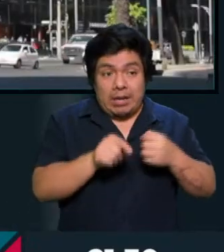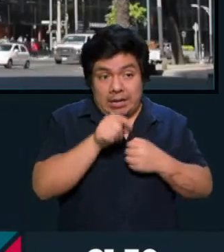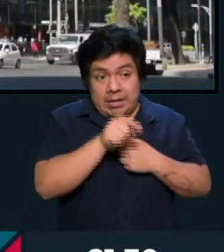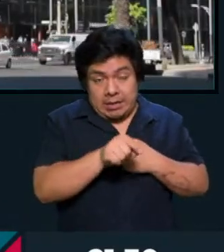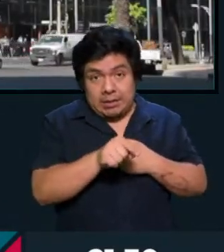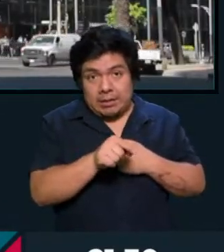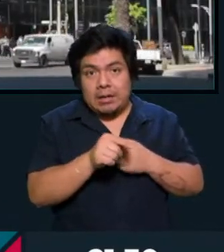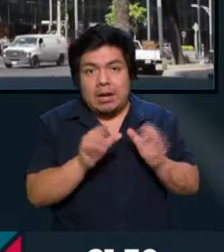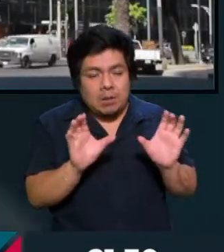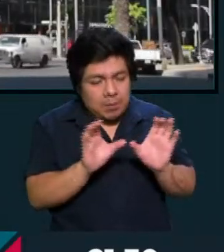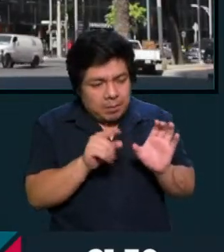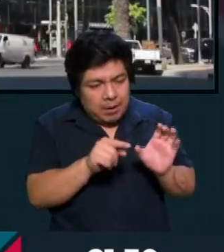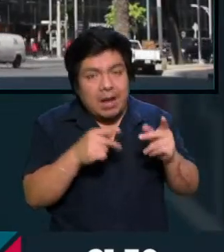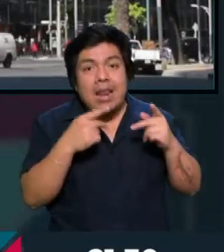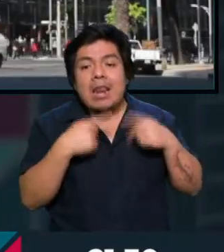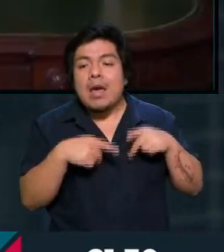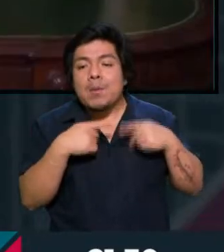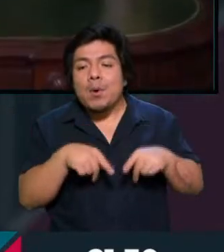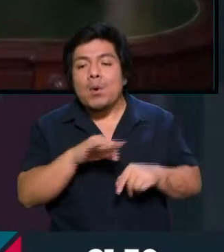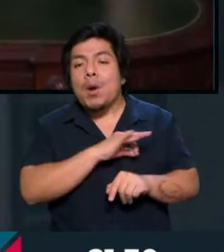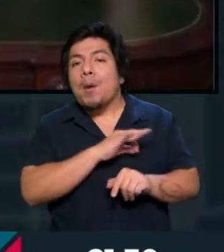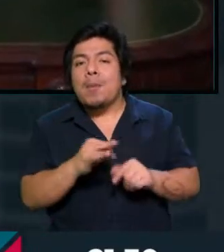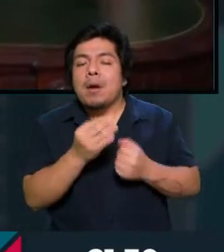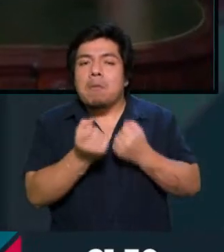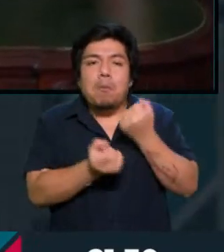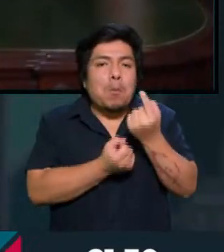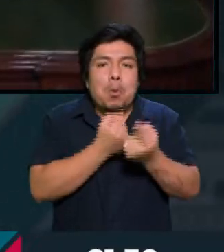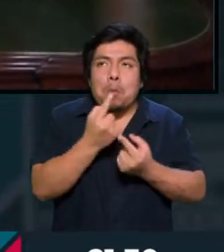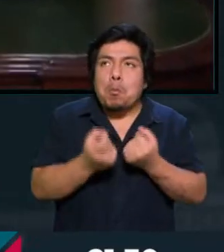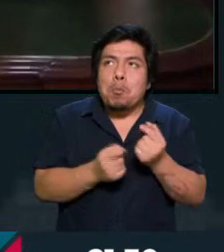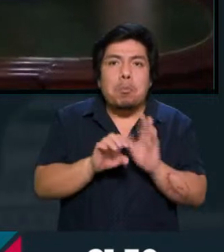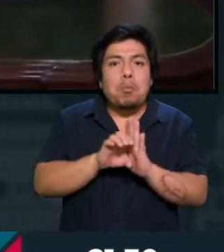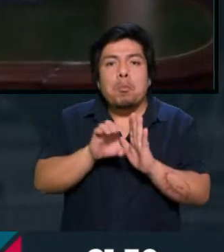y que acredite a las personas a poder resolver cosas tan básico